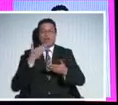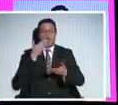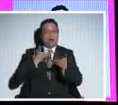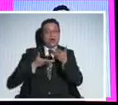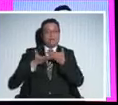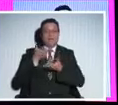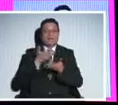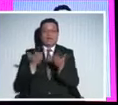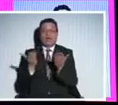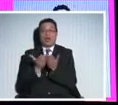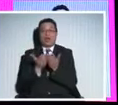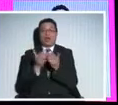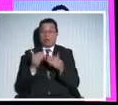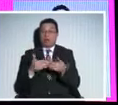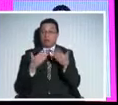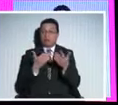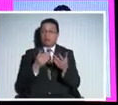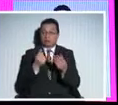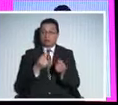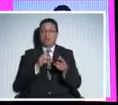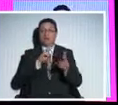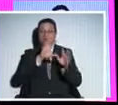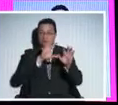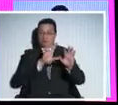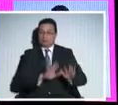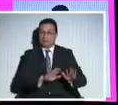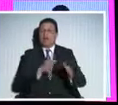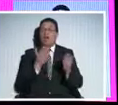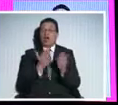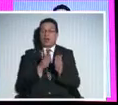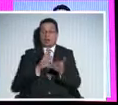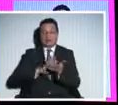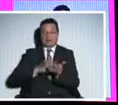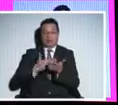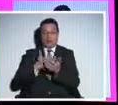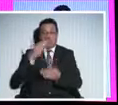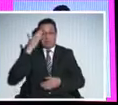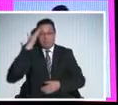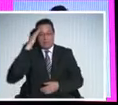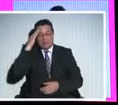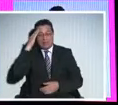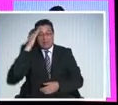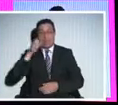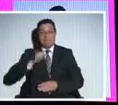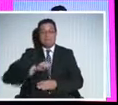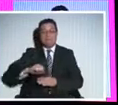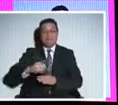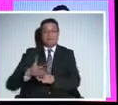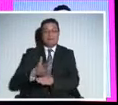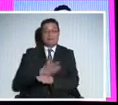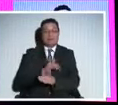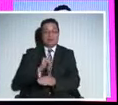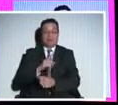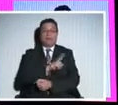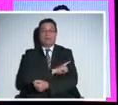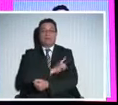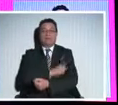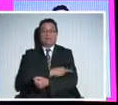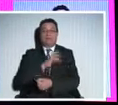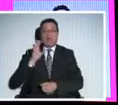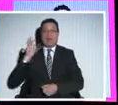escolar, propiciando la retención escolar, salud mental, prevención y fortalecimiento del